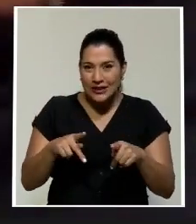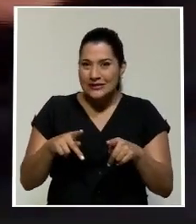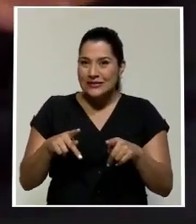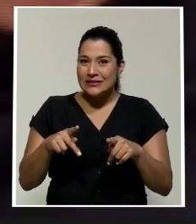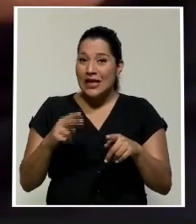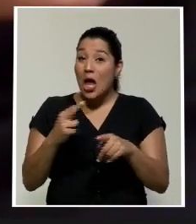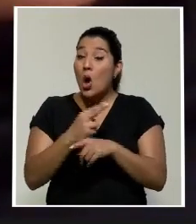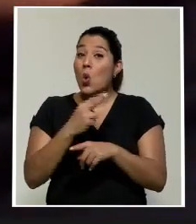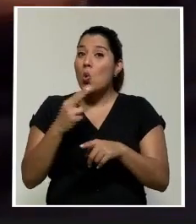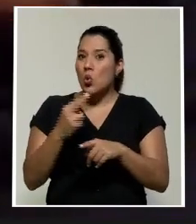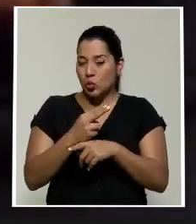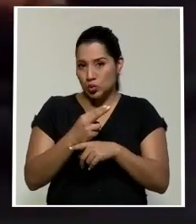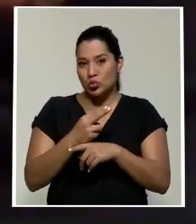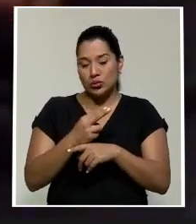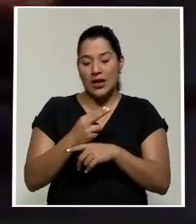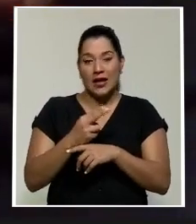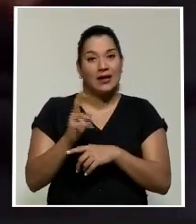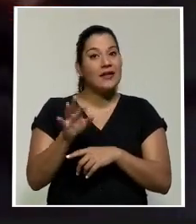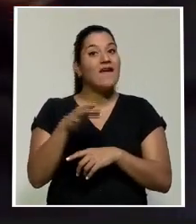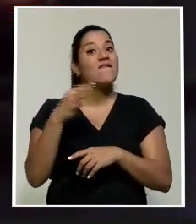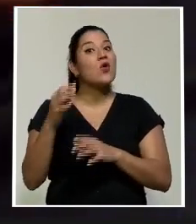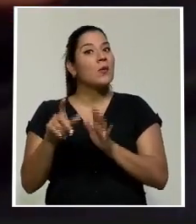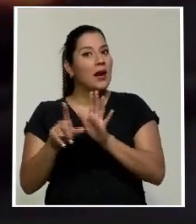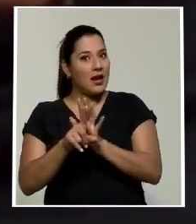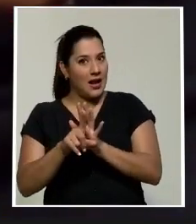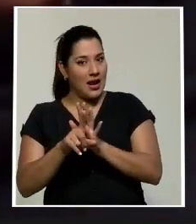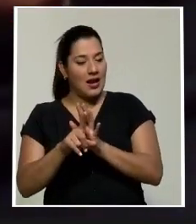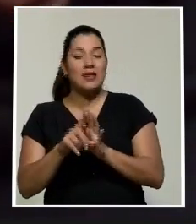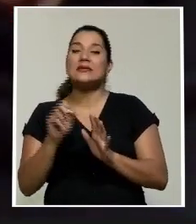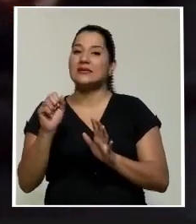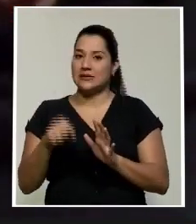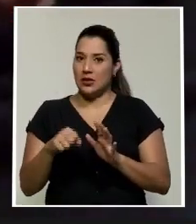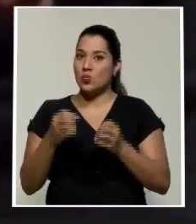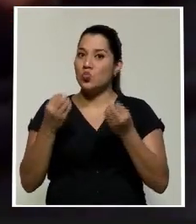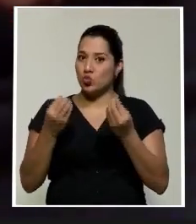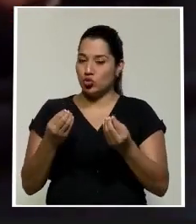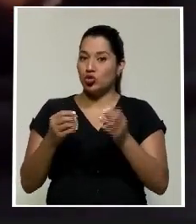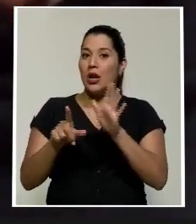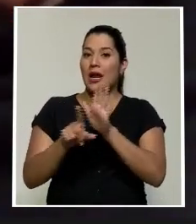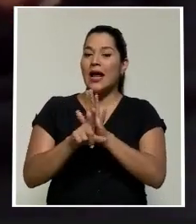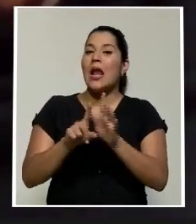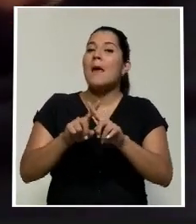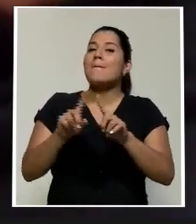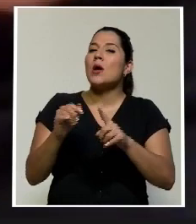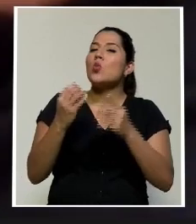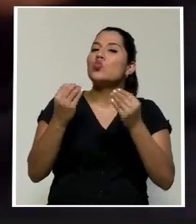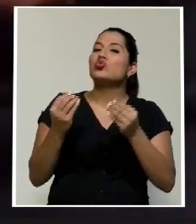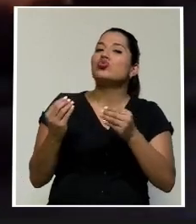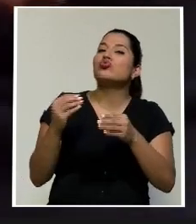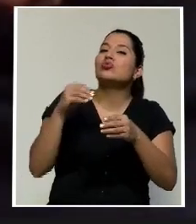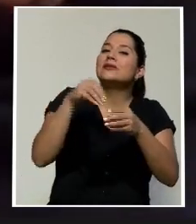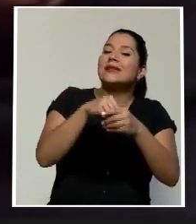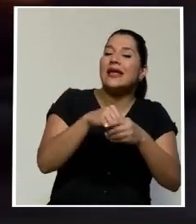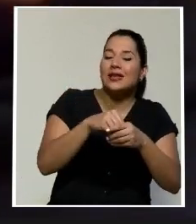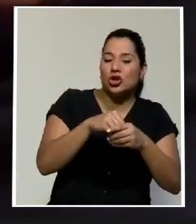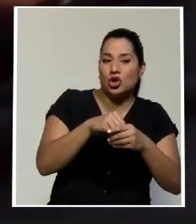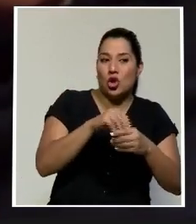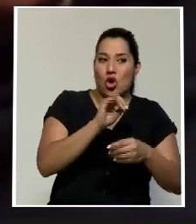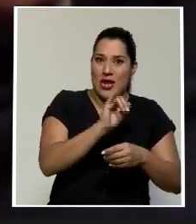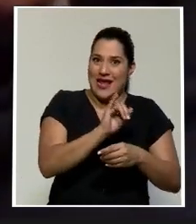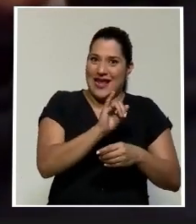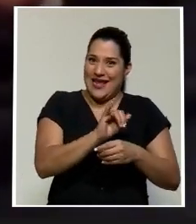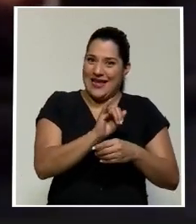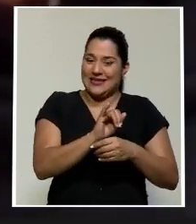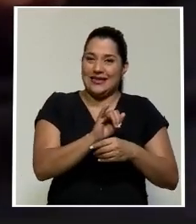usando legalmente, sí, muchos de ellos, pero de todas maneras metidos en estos esquemas que